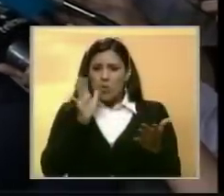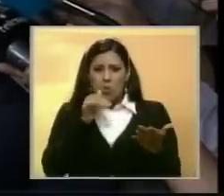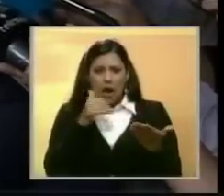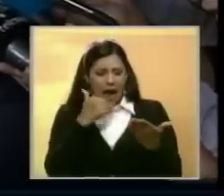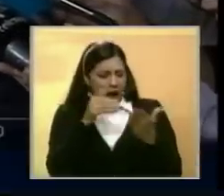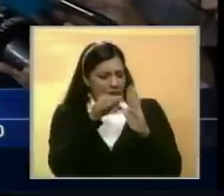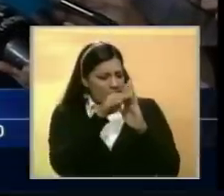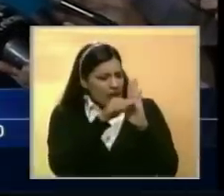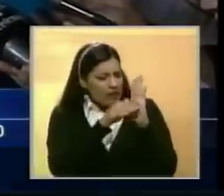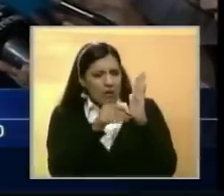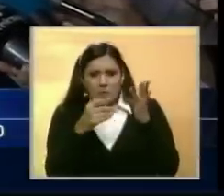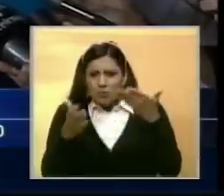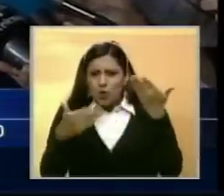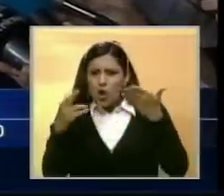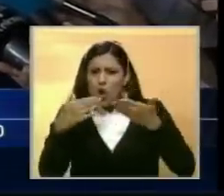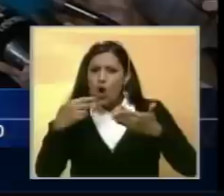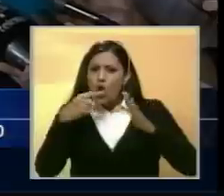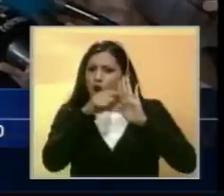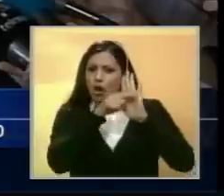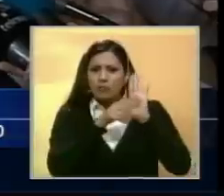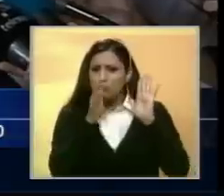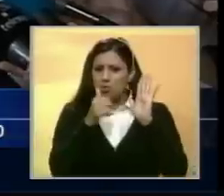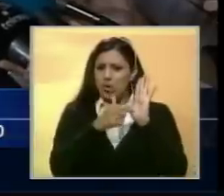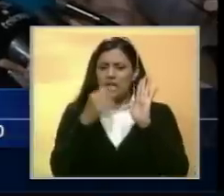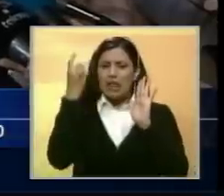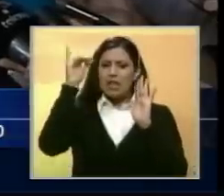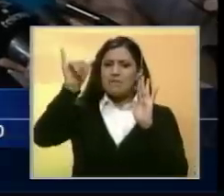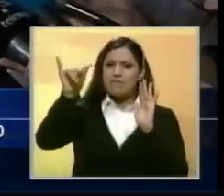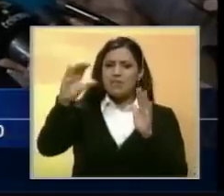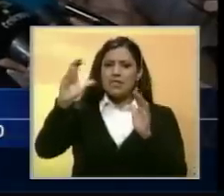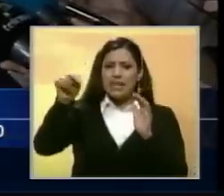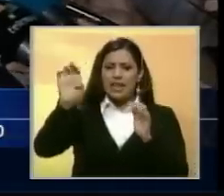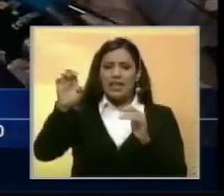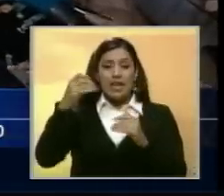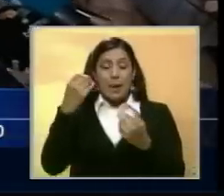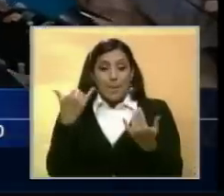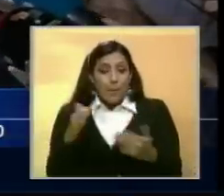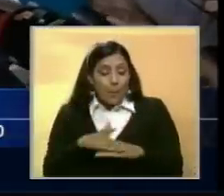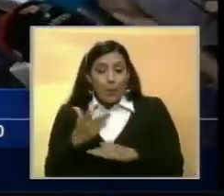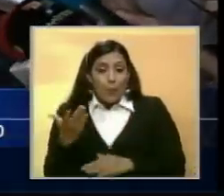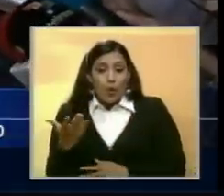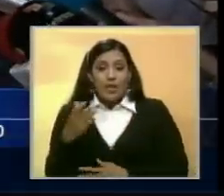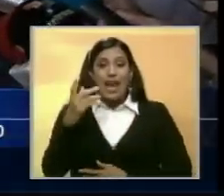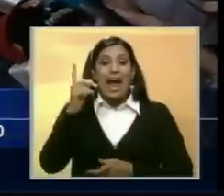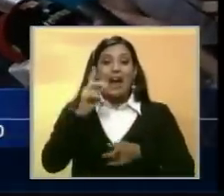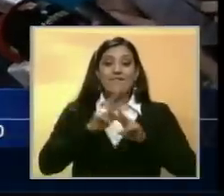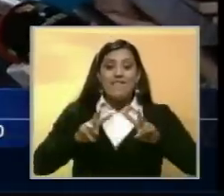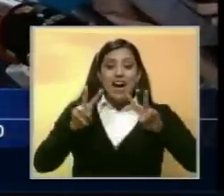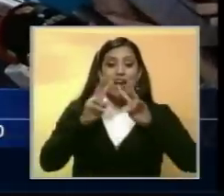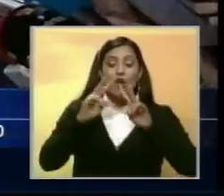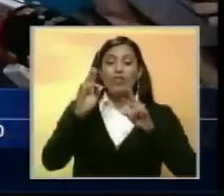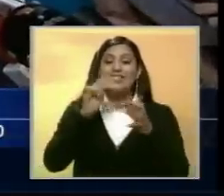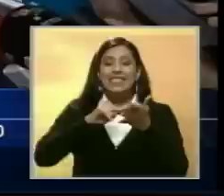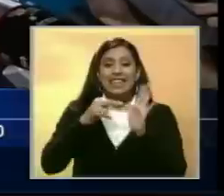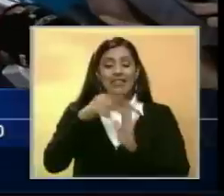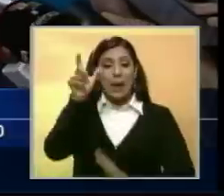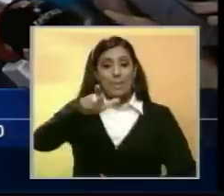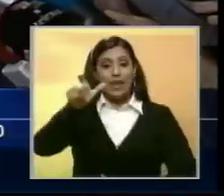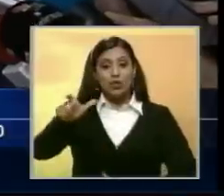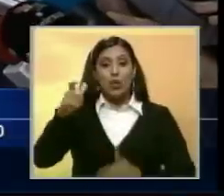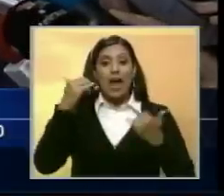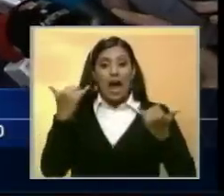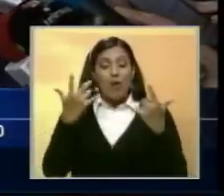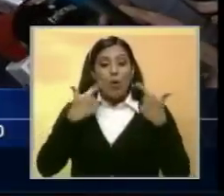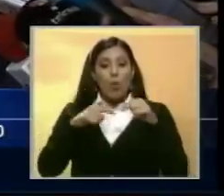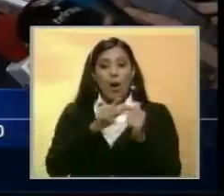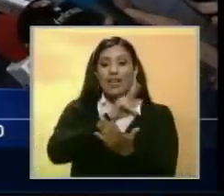en ninguna parte del reglamento y que no aparece en el sentido común, por cierto, porque la validación significa que las personas vayan a